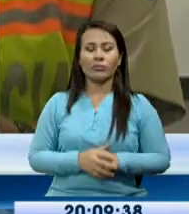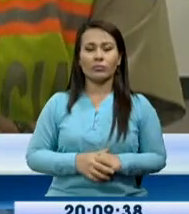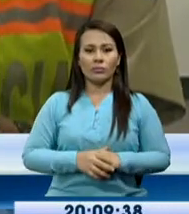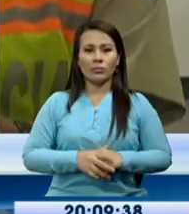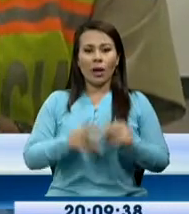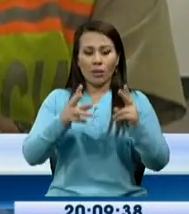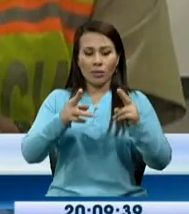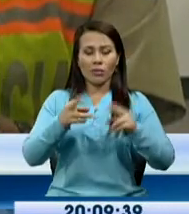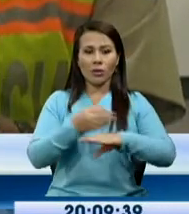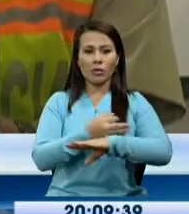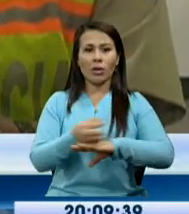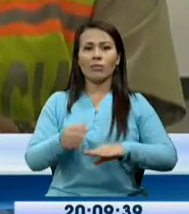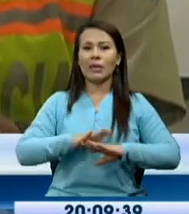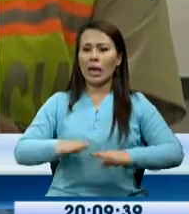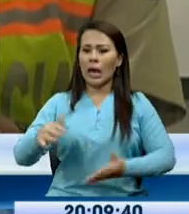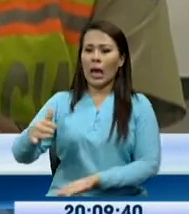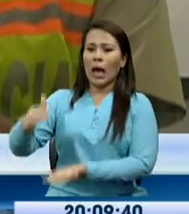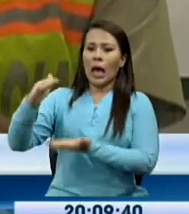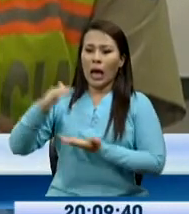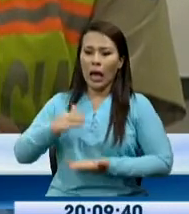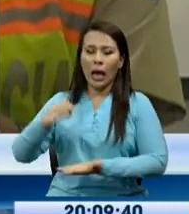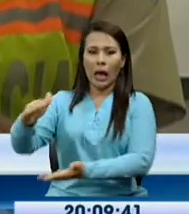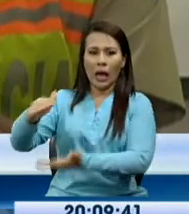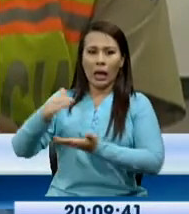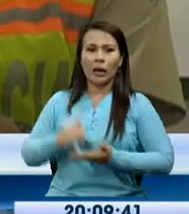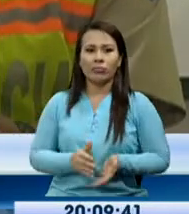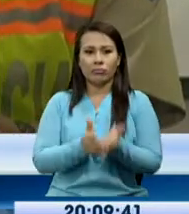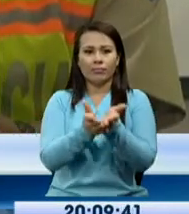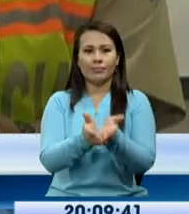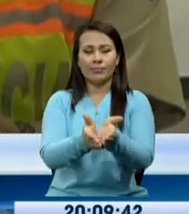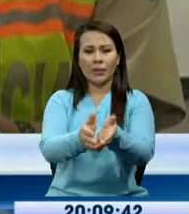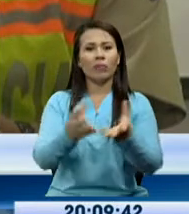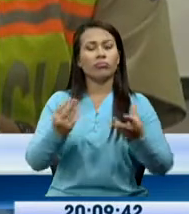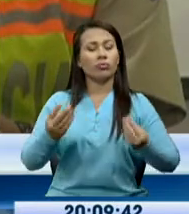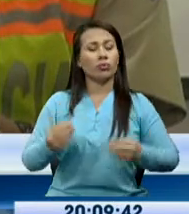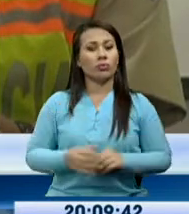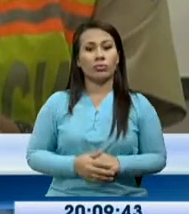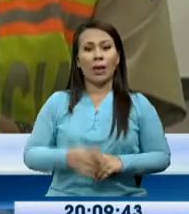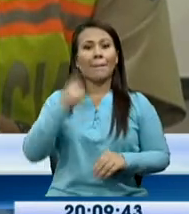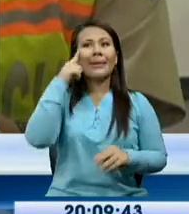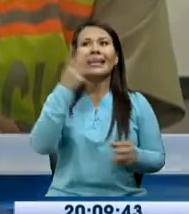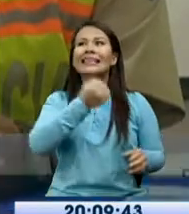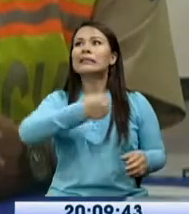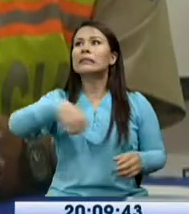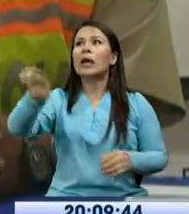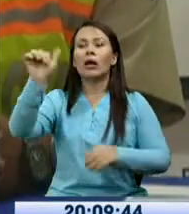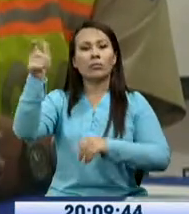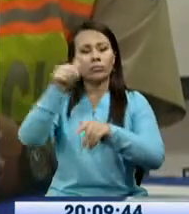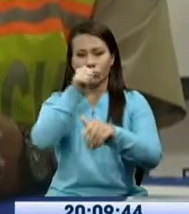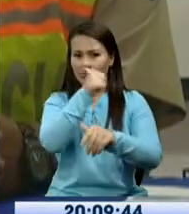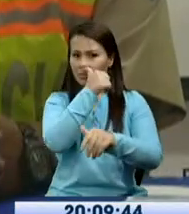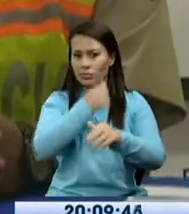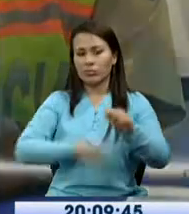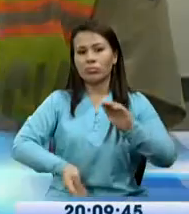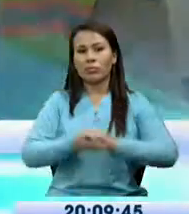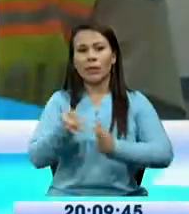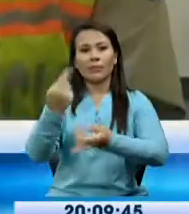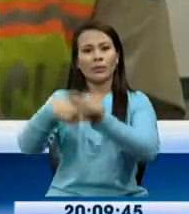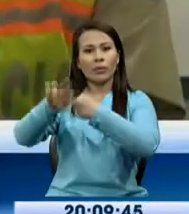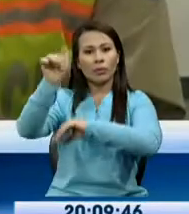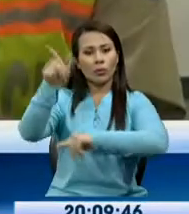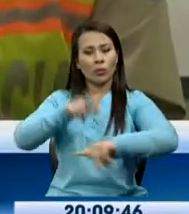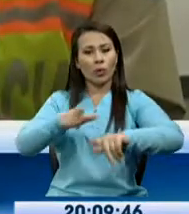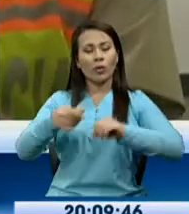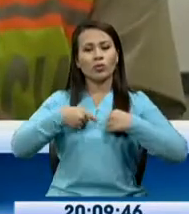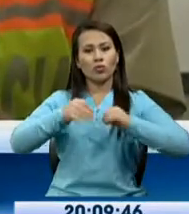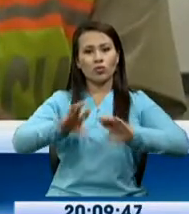momento mismo que estaban cargando la lancha con los sacos de yute para llevar el alcaloide. Además de eso, se tuvo